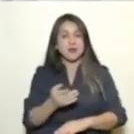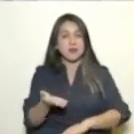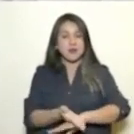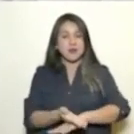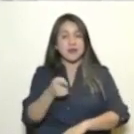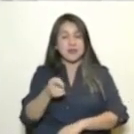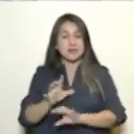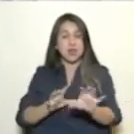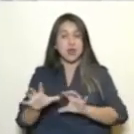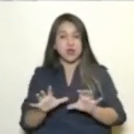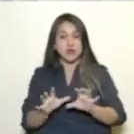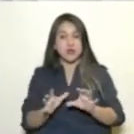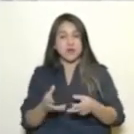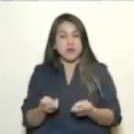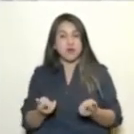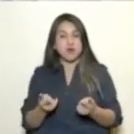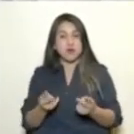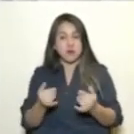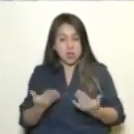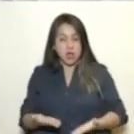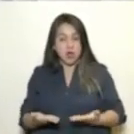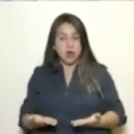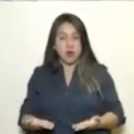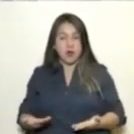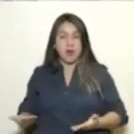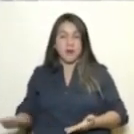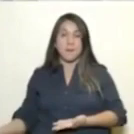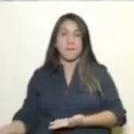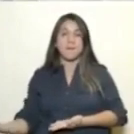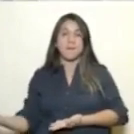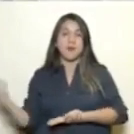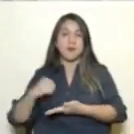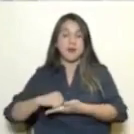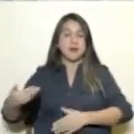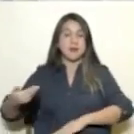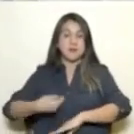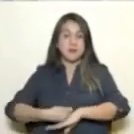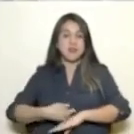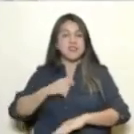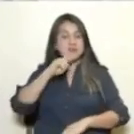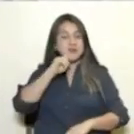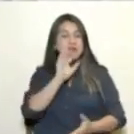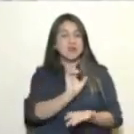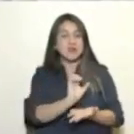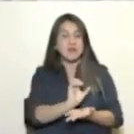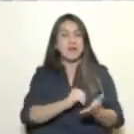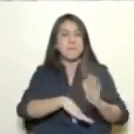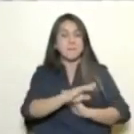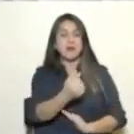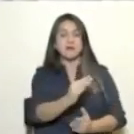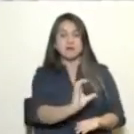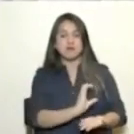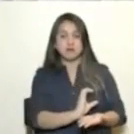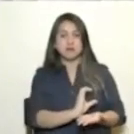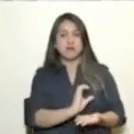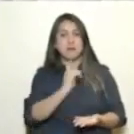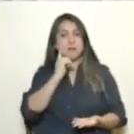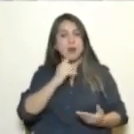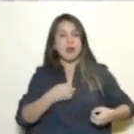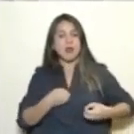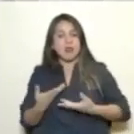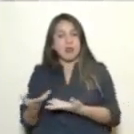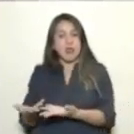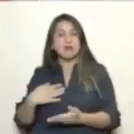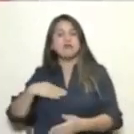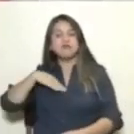esos bienes y servicios públicos que ahora demanda implican que el Estado tenga mayores ingresos para satisfacerlo. Y